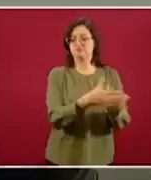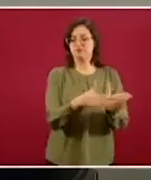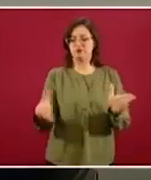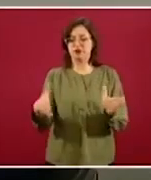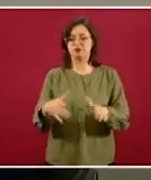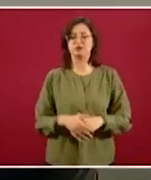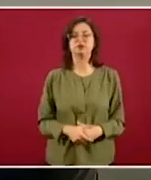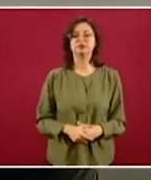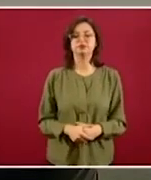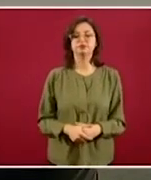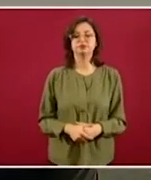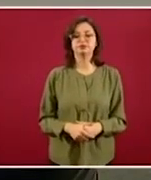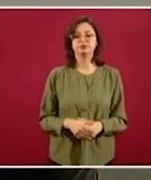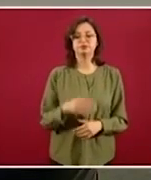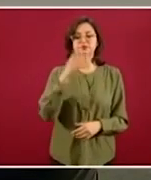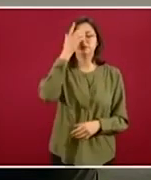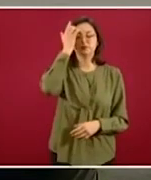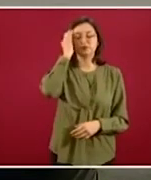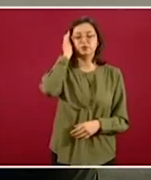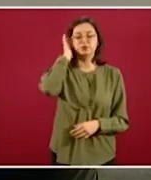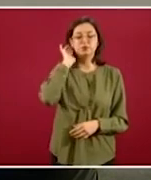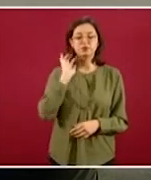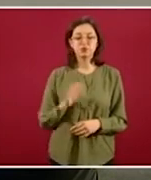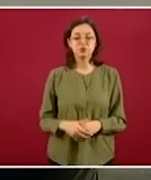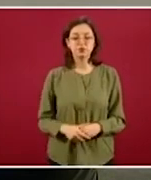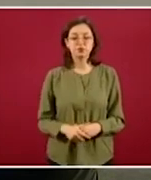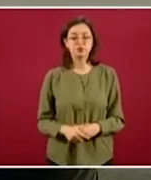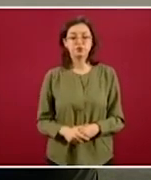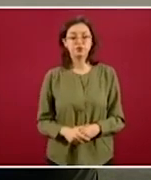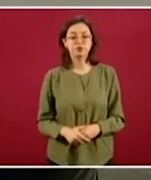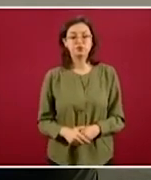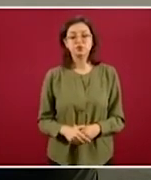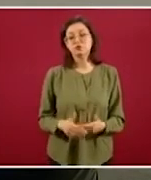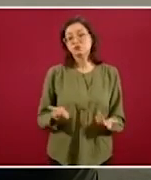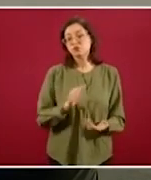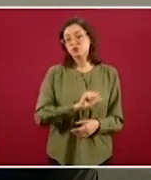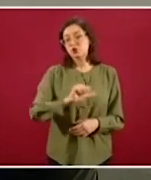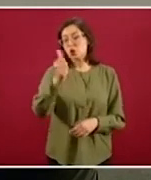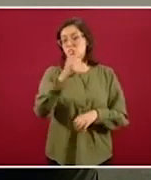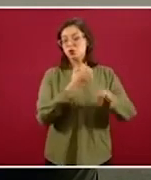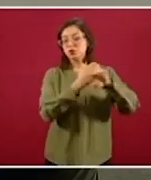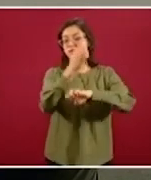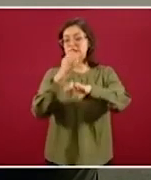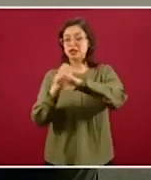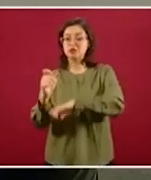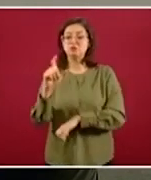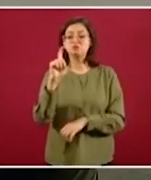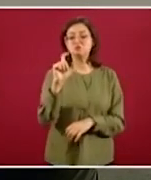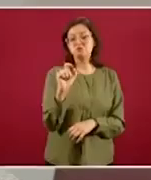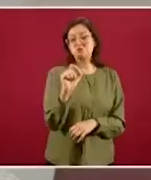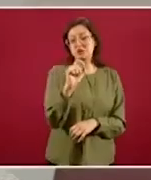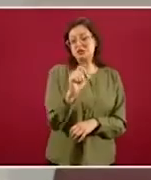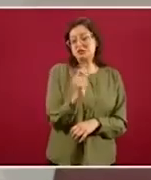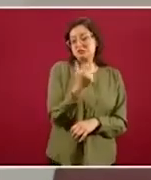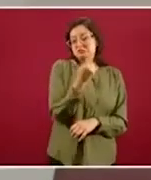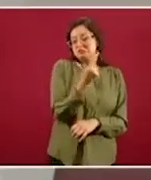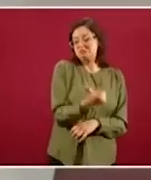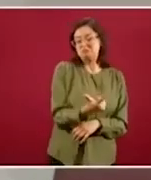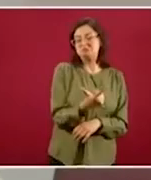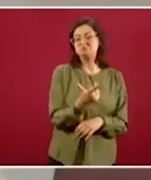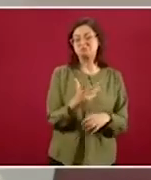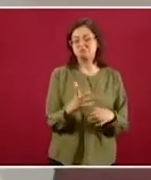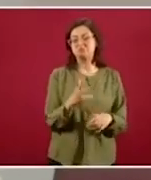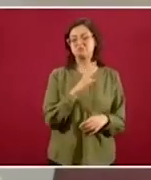en esos dos estados. El resto, en general, 27 estados cuentan entre 1 y 50 casos y 3 estados entre